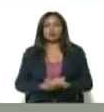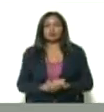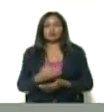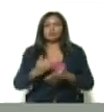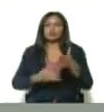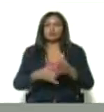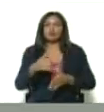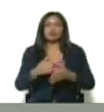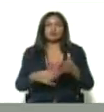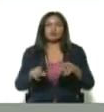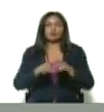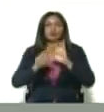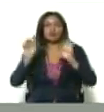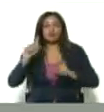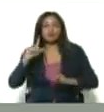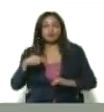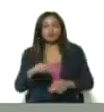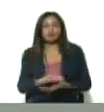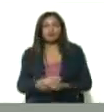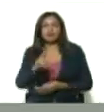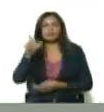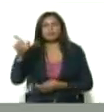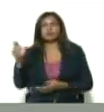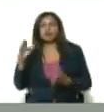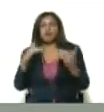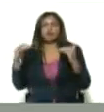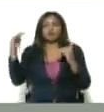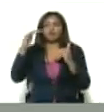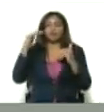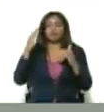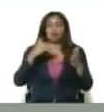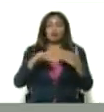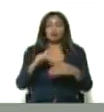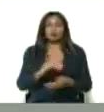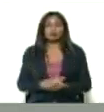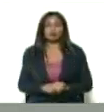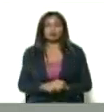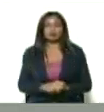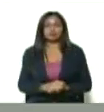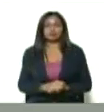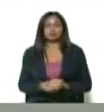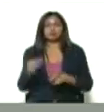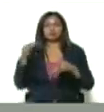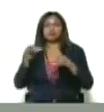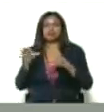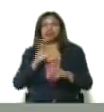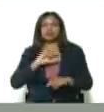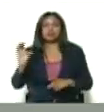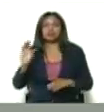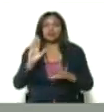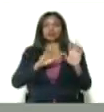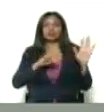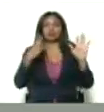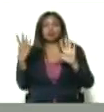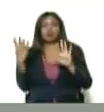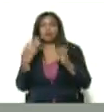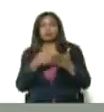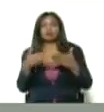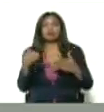inscriba el resto de las personas adultas. Saben ustedes que en el carnet de la patria están inscritos